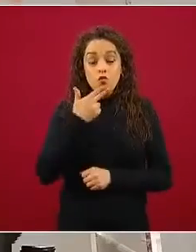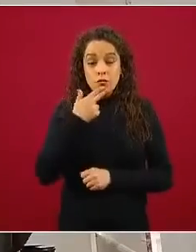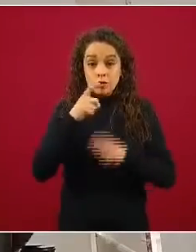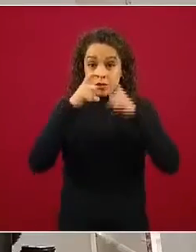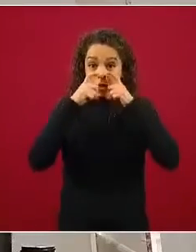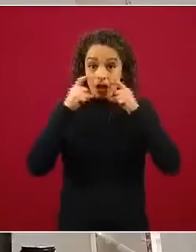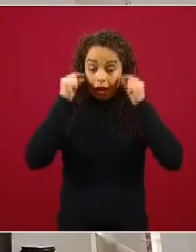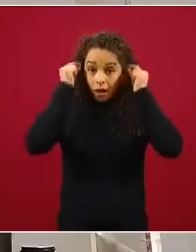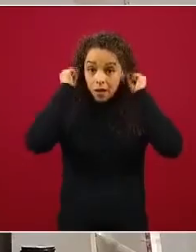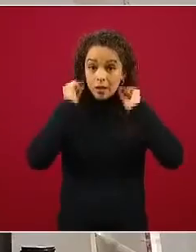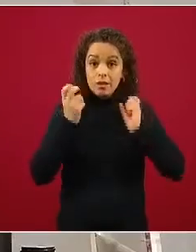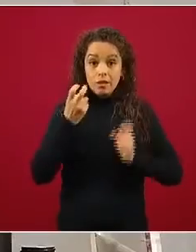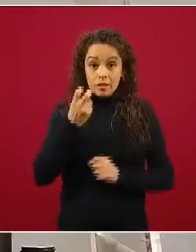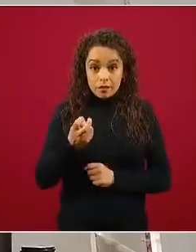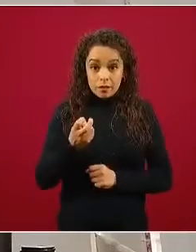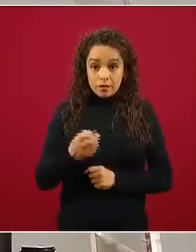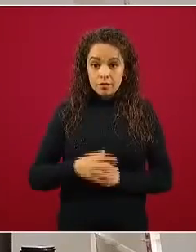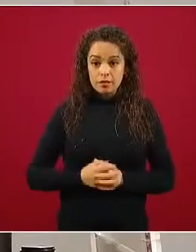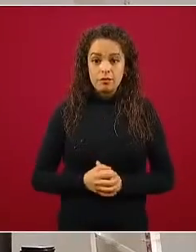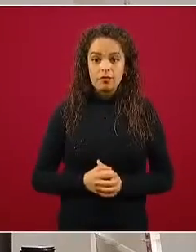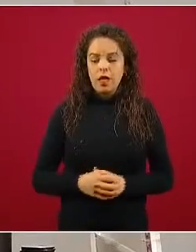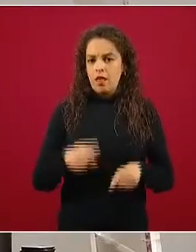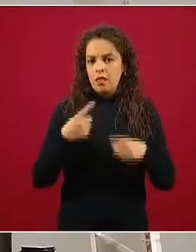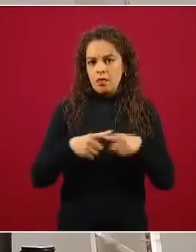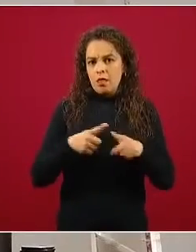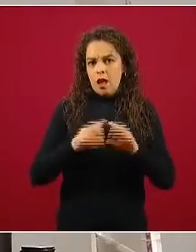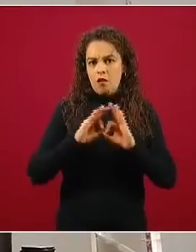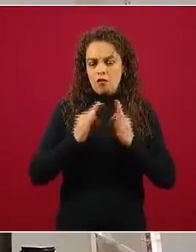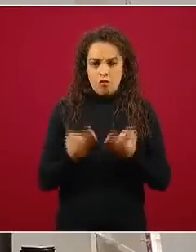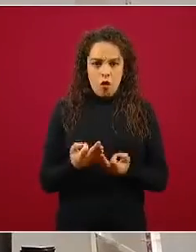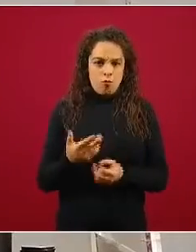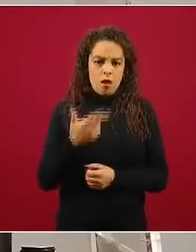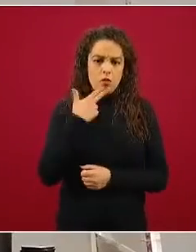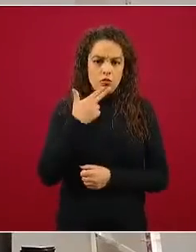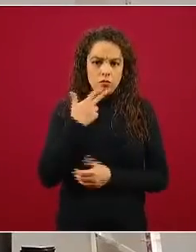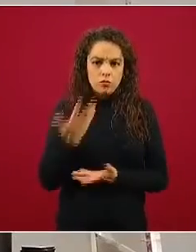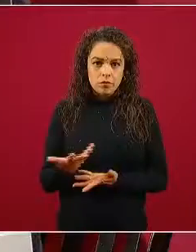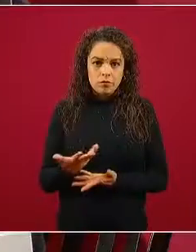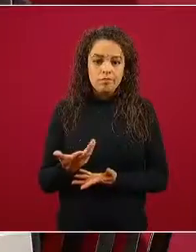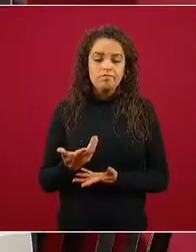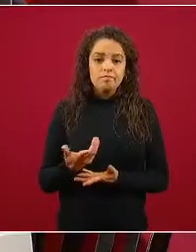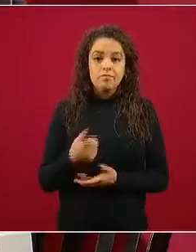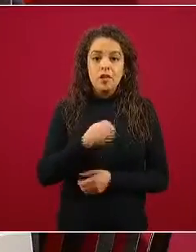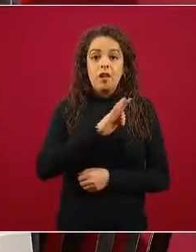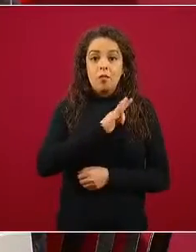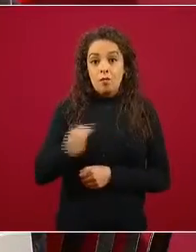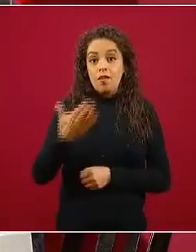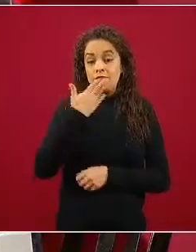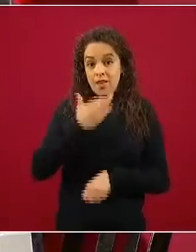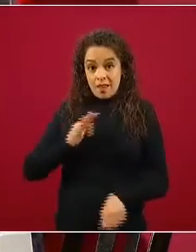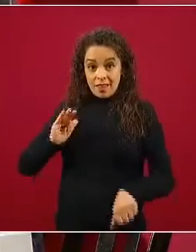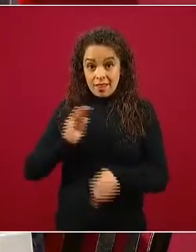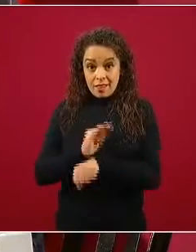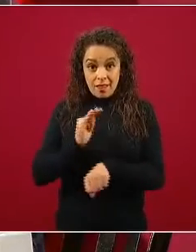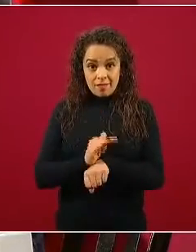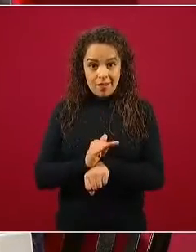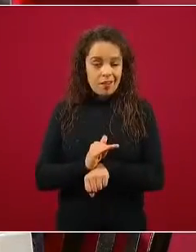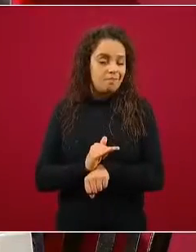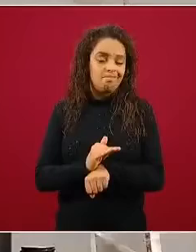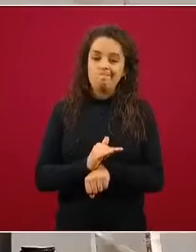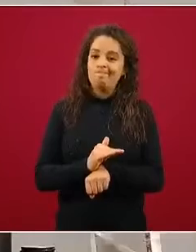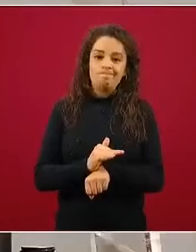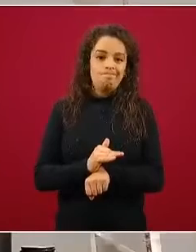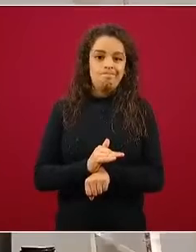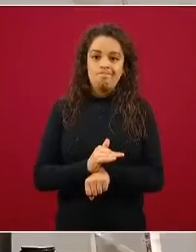diversidad de modalidades de uso, es probable que no logre todo el impacto que posiblemente algunos han